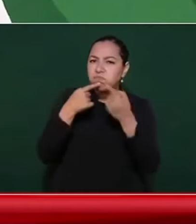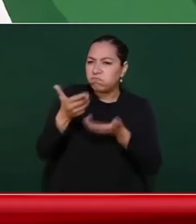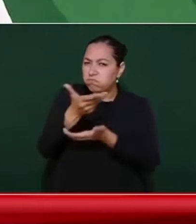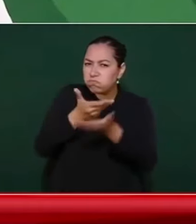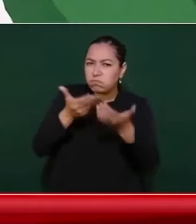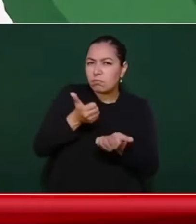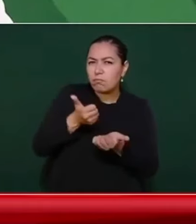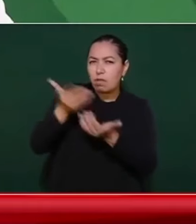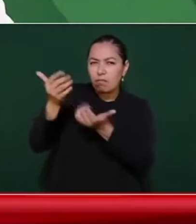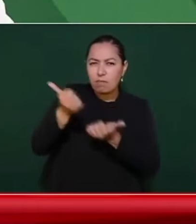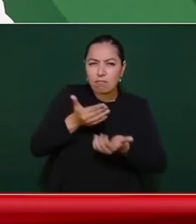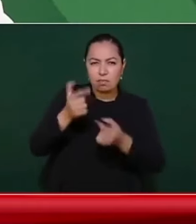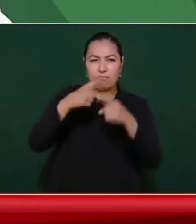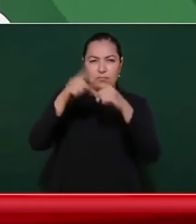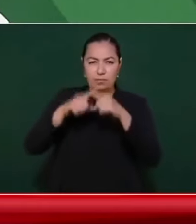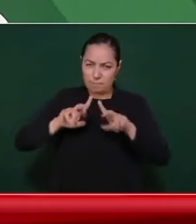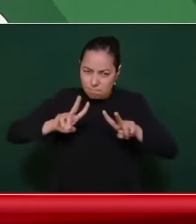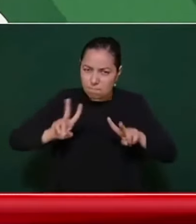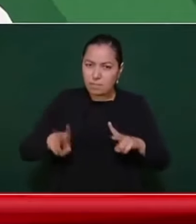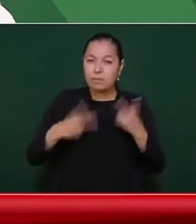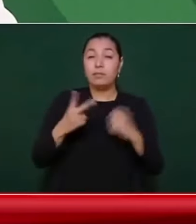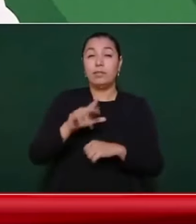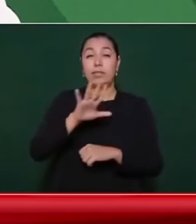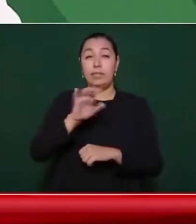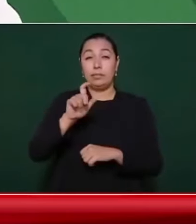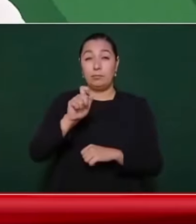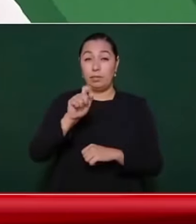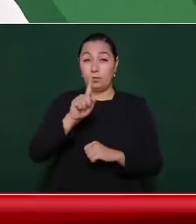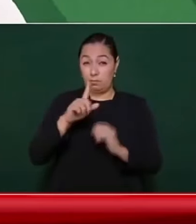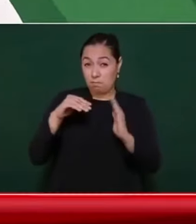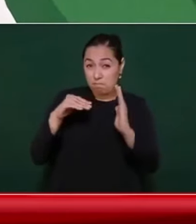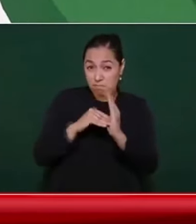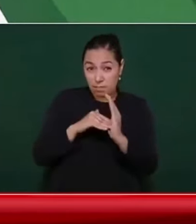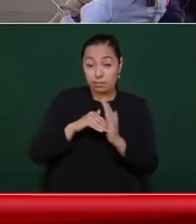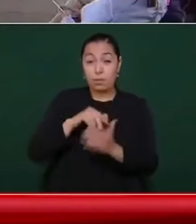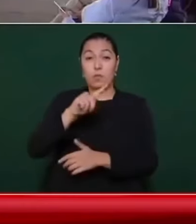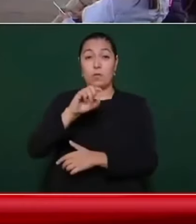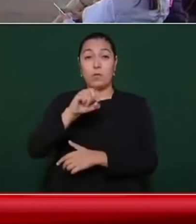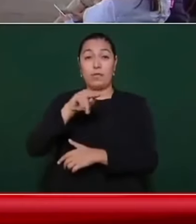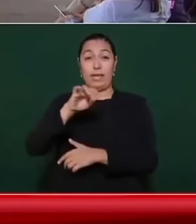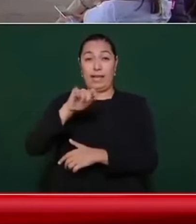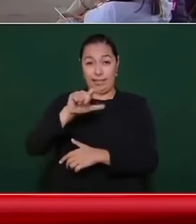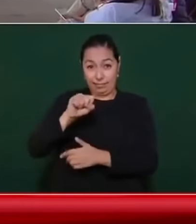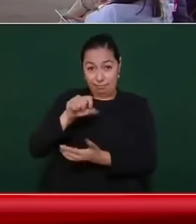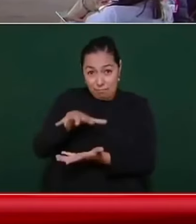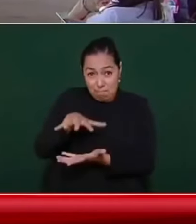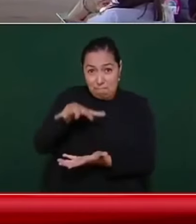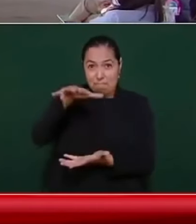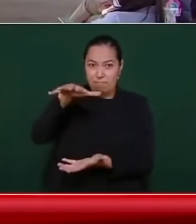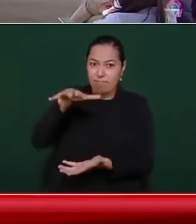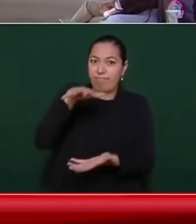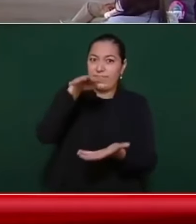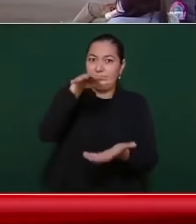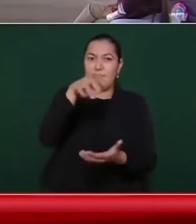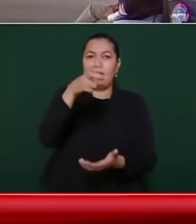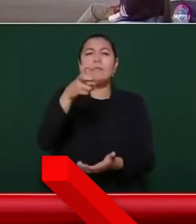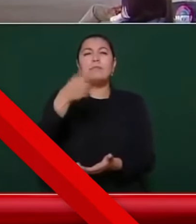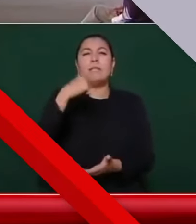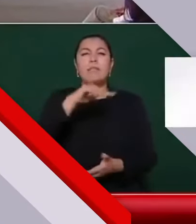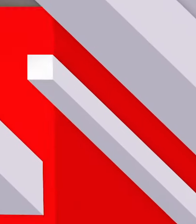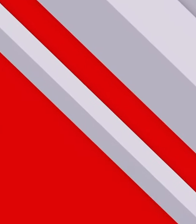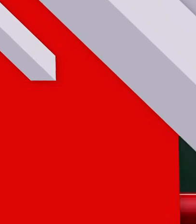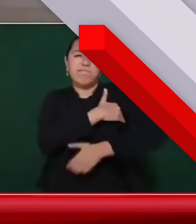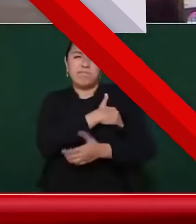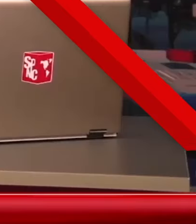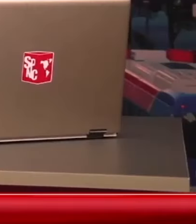vender 500 21 mil toneladas que queden como reserva aquí en las bodegas mismas